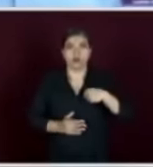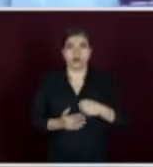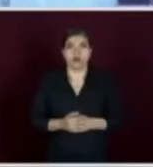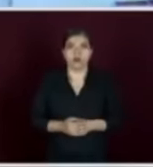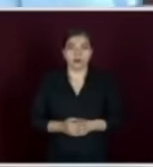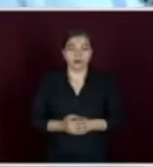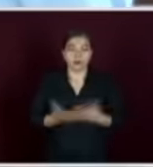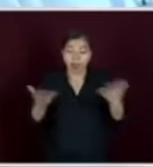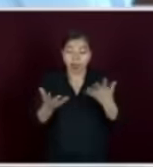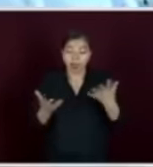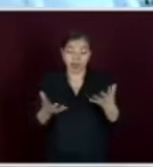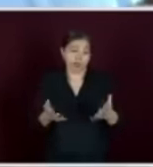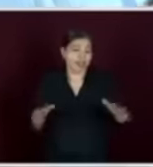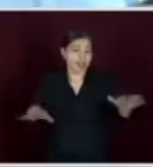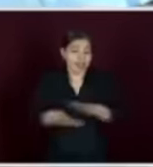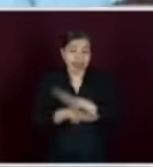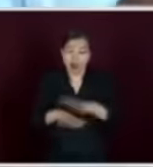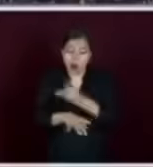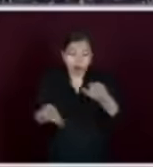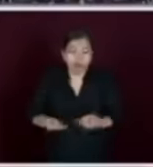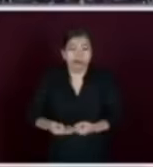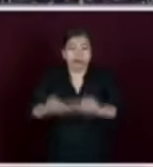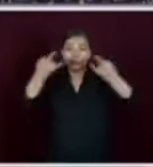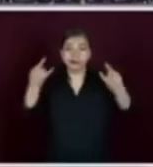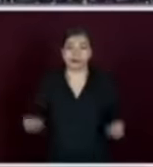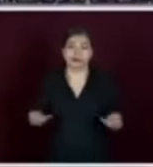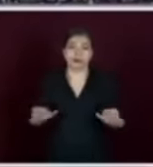hacer historia.